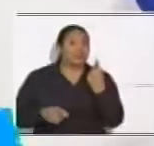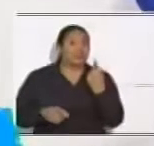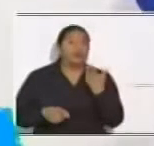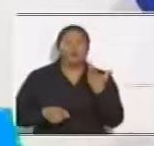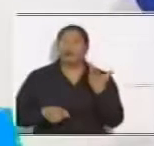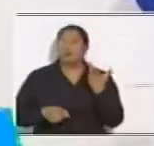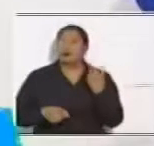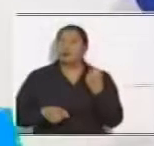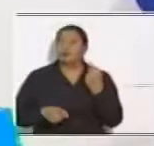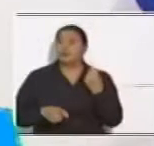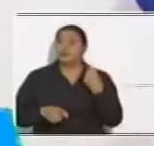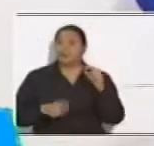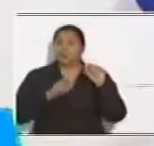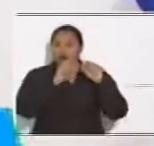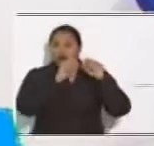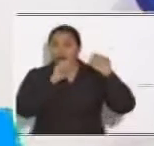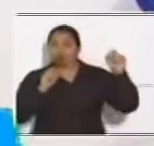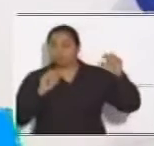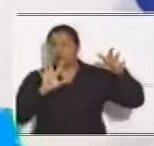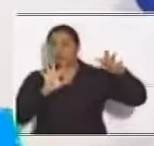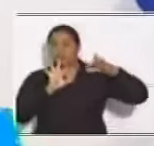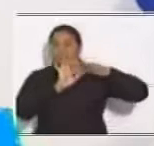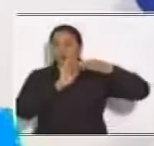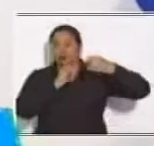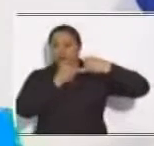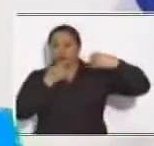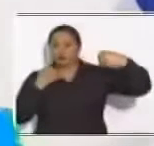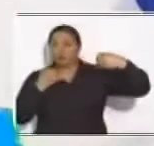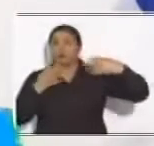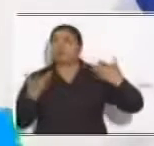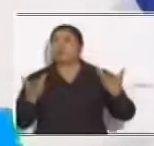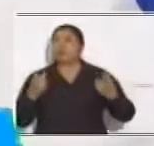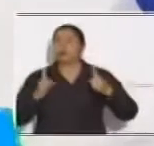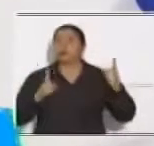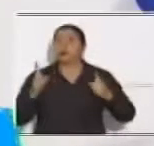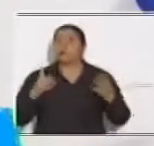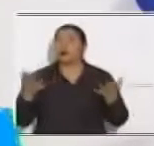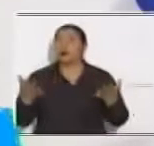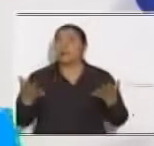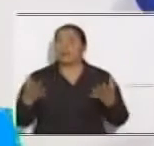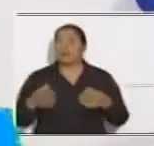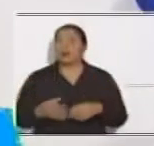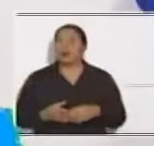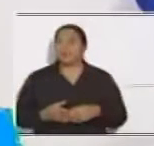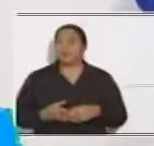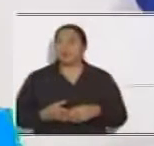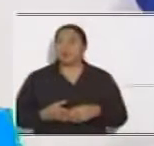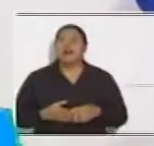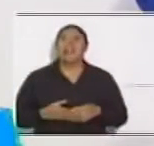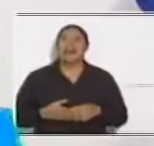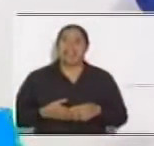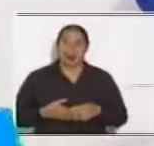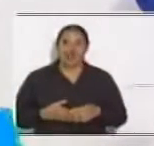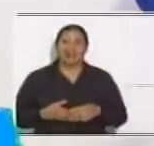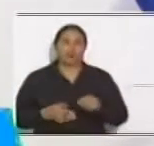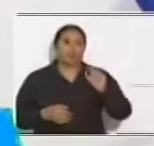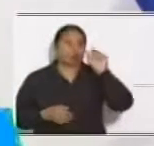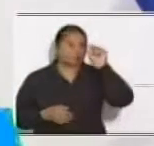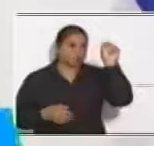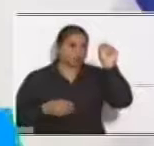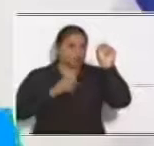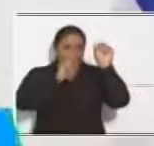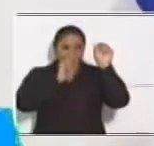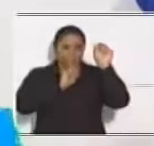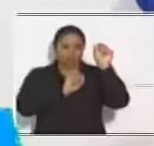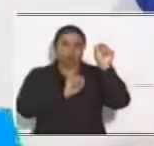unir los otros dos, ¿sí? ¿Cuáles me falta unir? Me falta unir este punto con